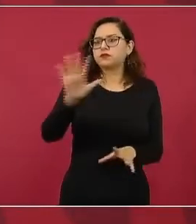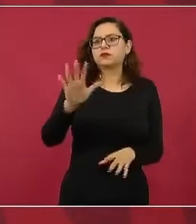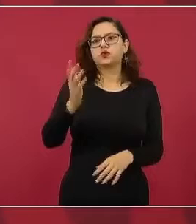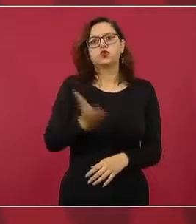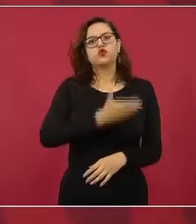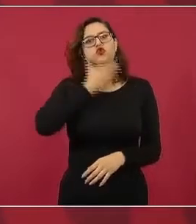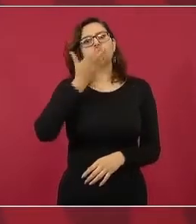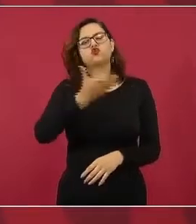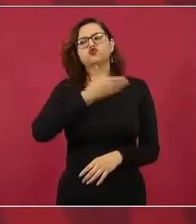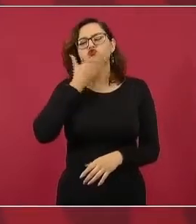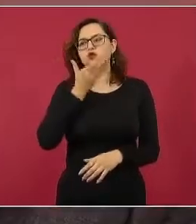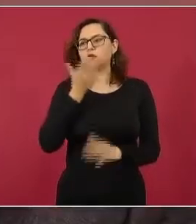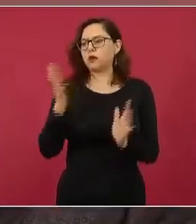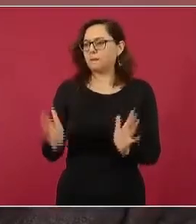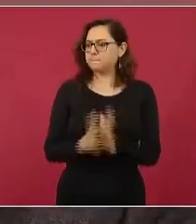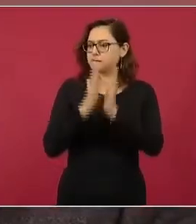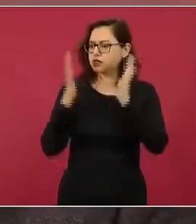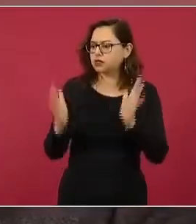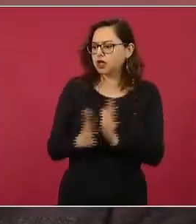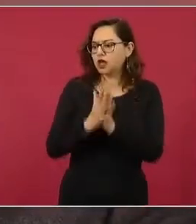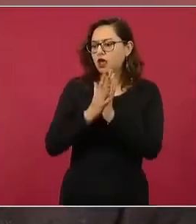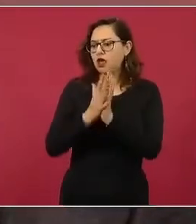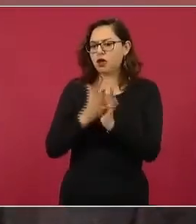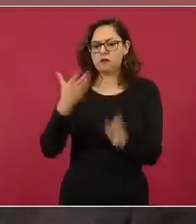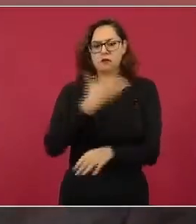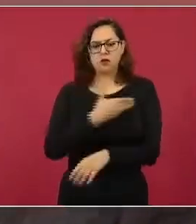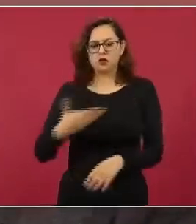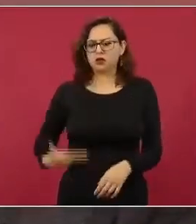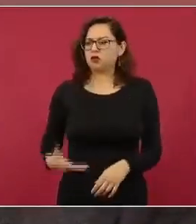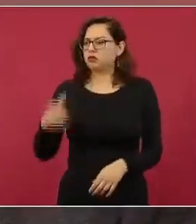No es ganar o perder.